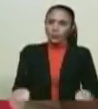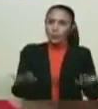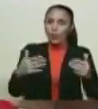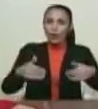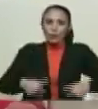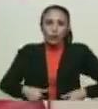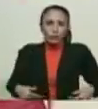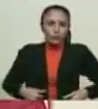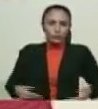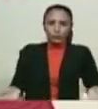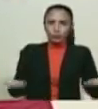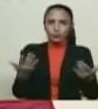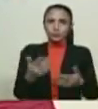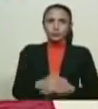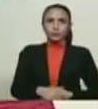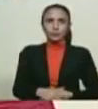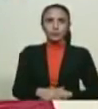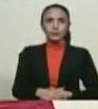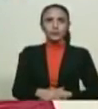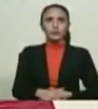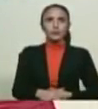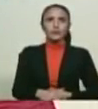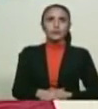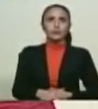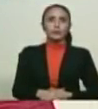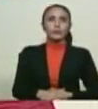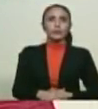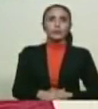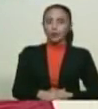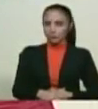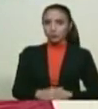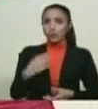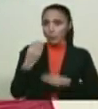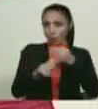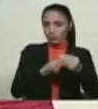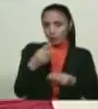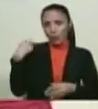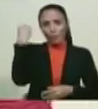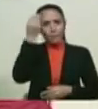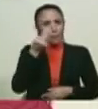esfuerzo productivo. Vamos a ser autocríticos.